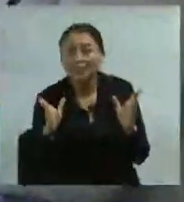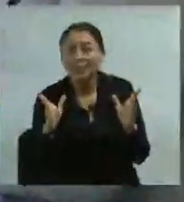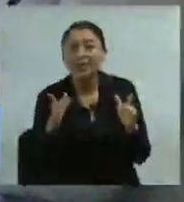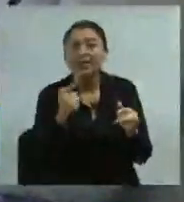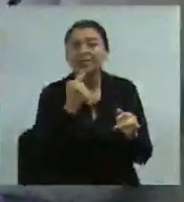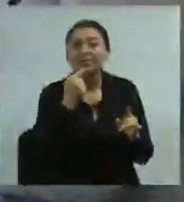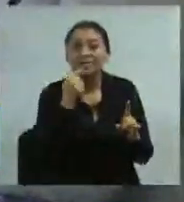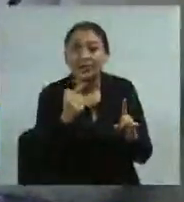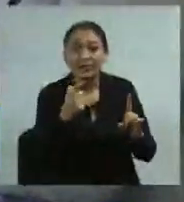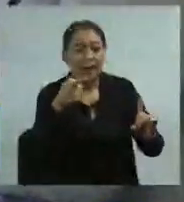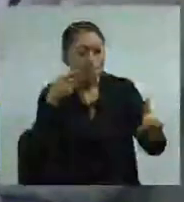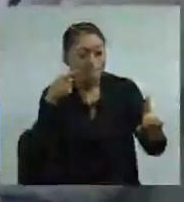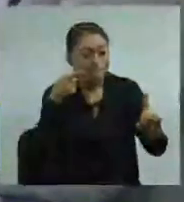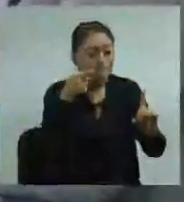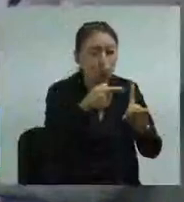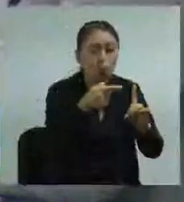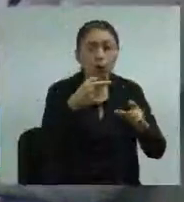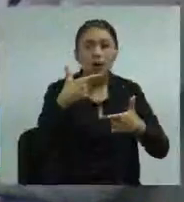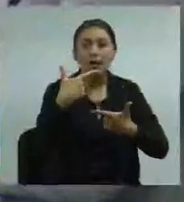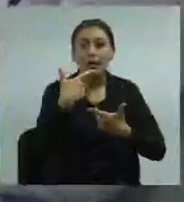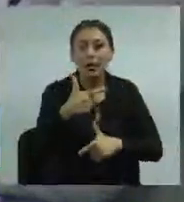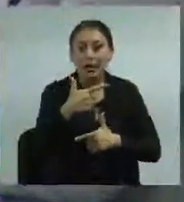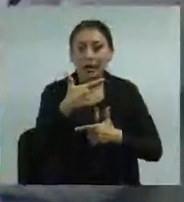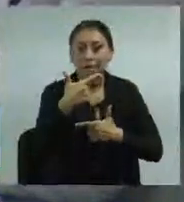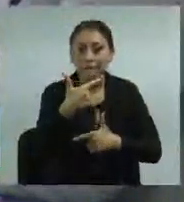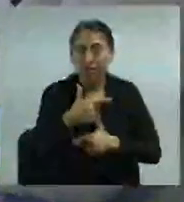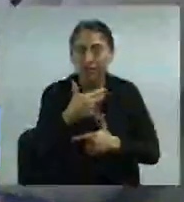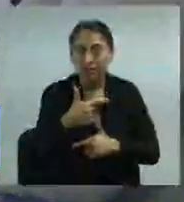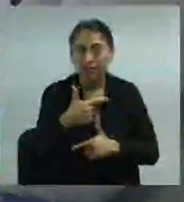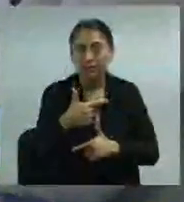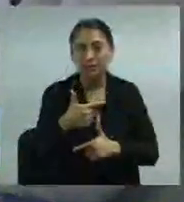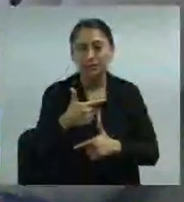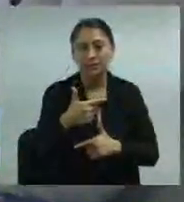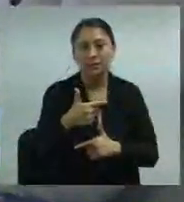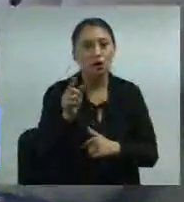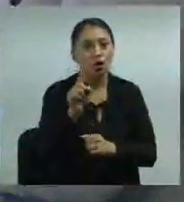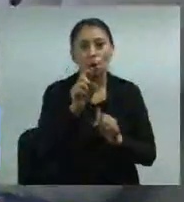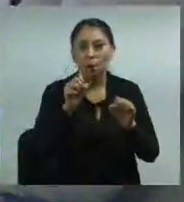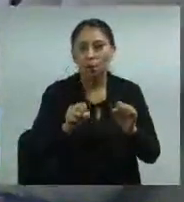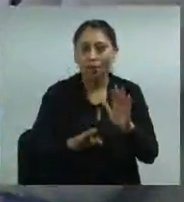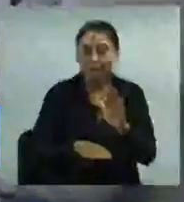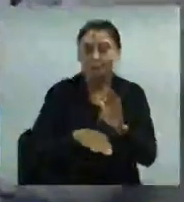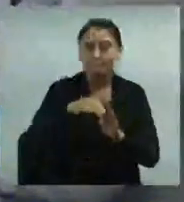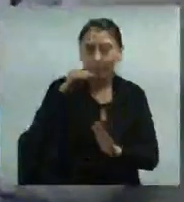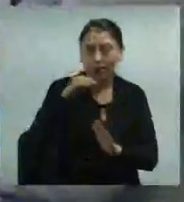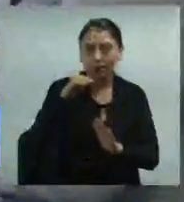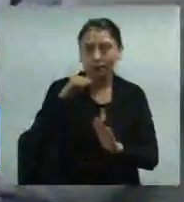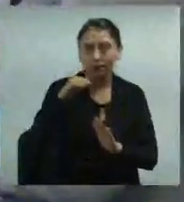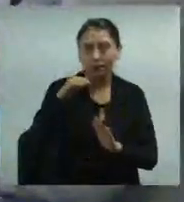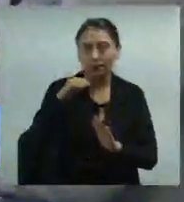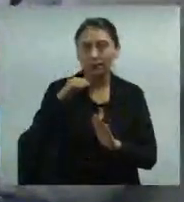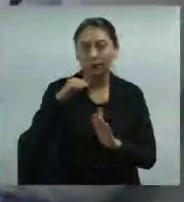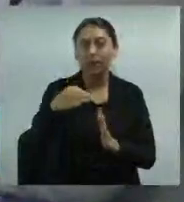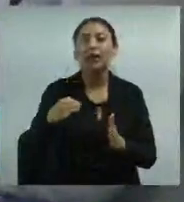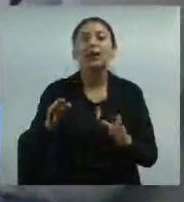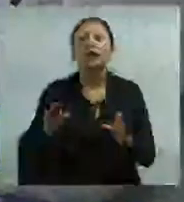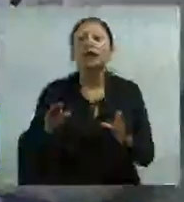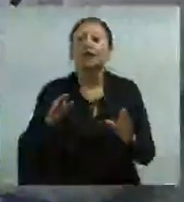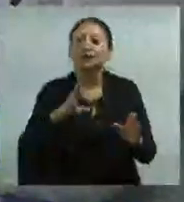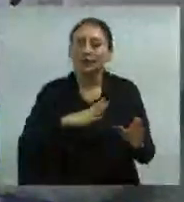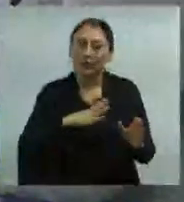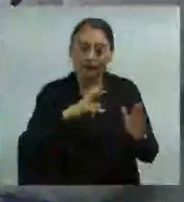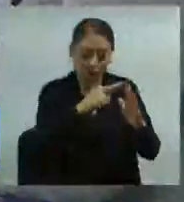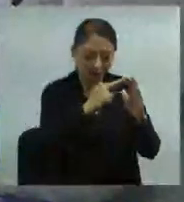estipulan los límites de donde no se tienen que salir los actores. Para eso existen los reglamentos